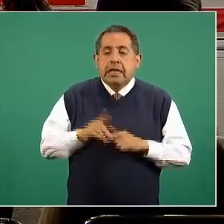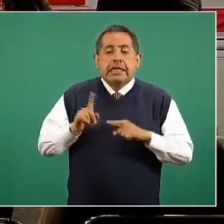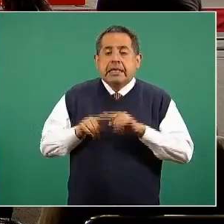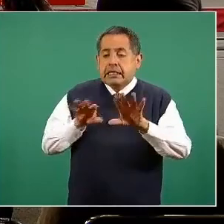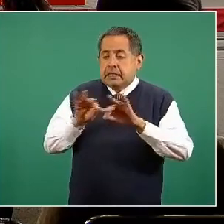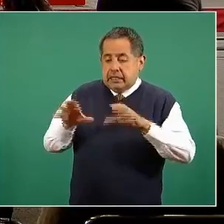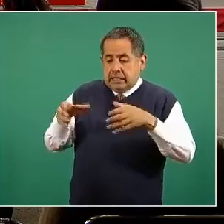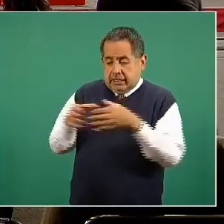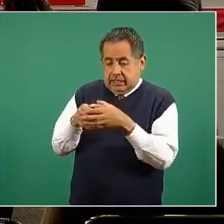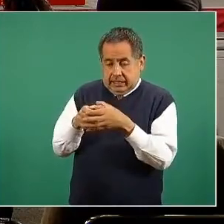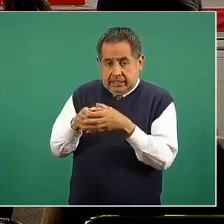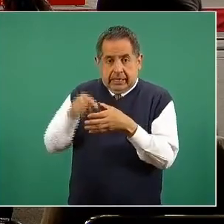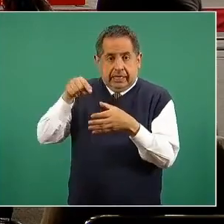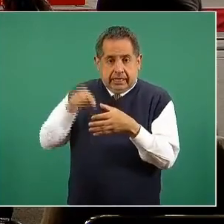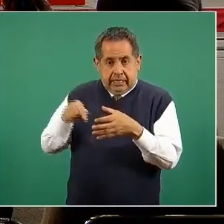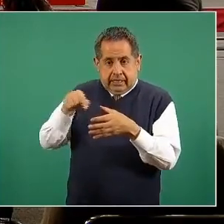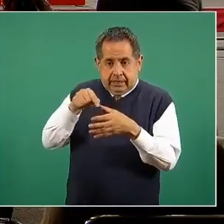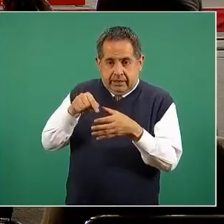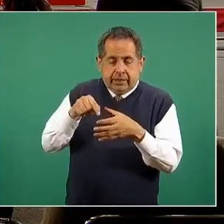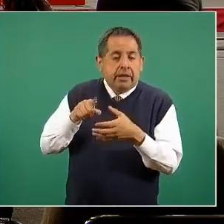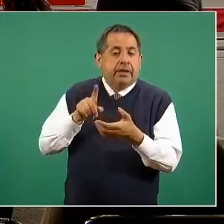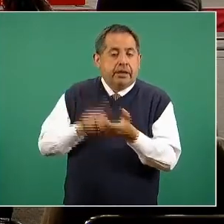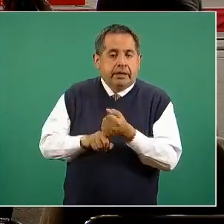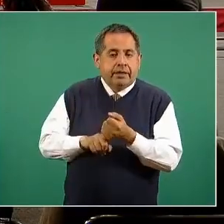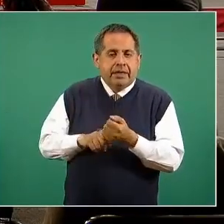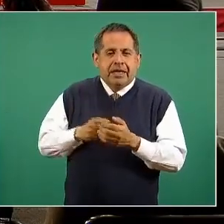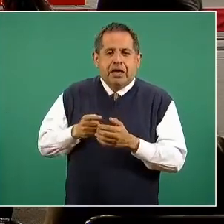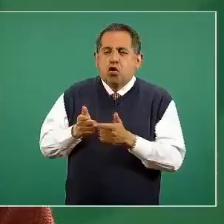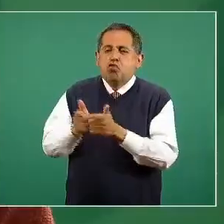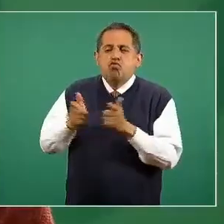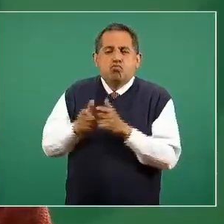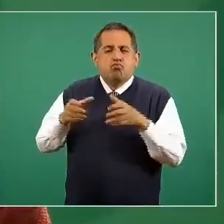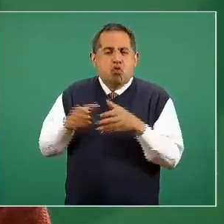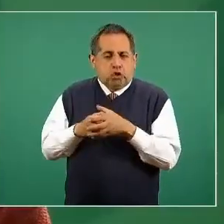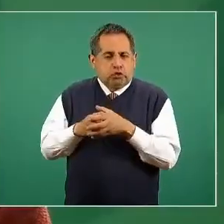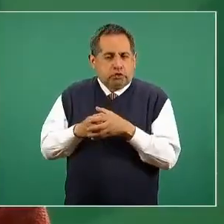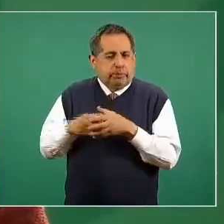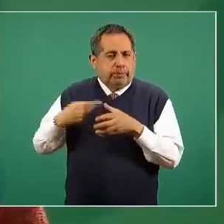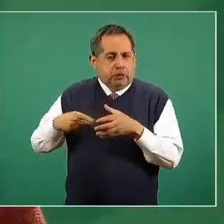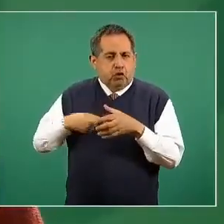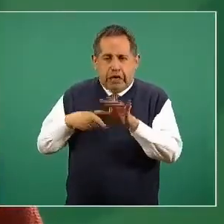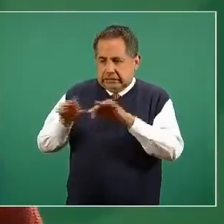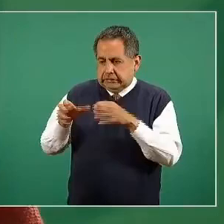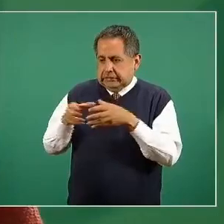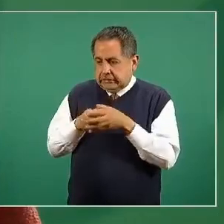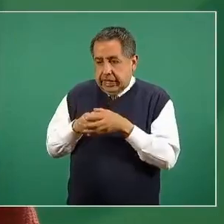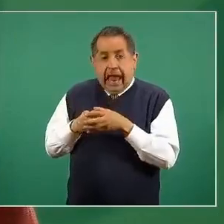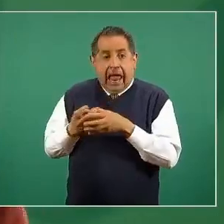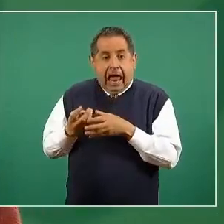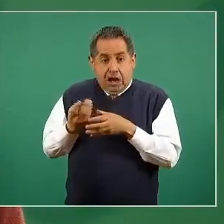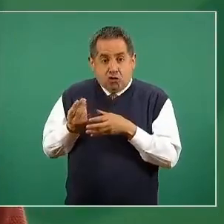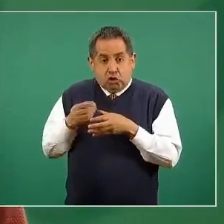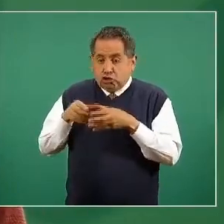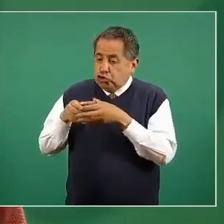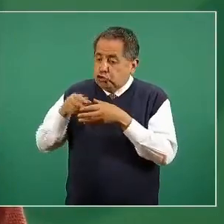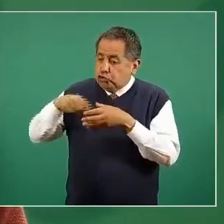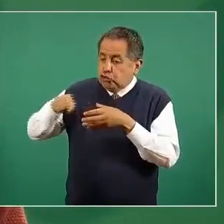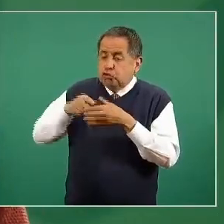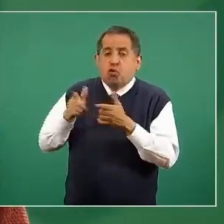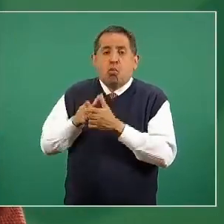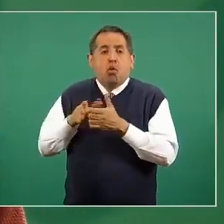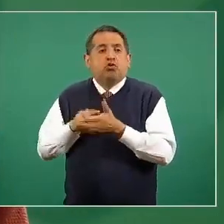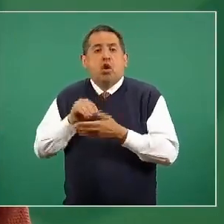integrado en el territorio a partir de brigadas. Estas brigadas es justo lo que la Ley General de